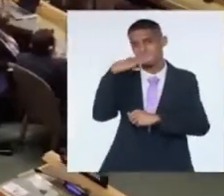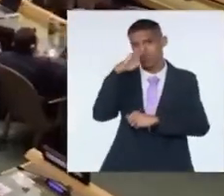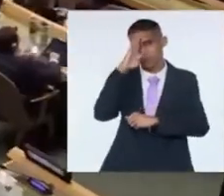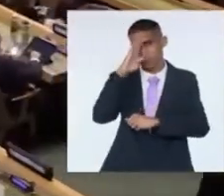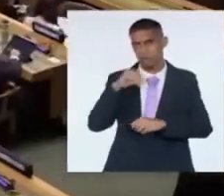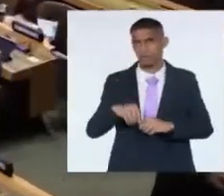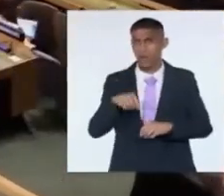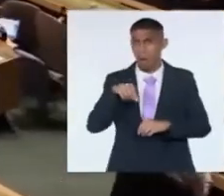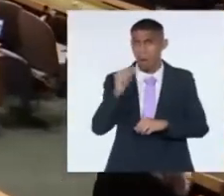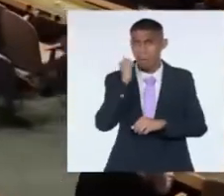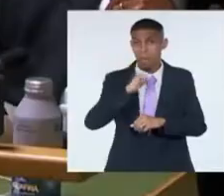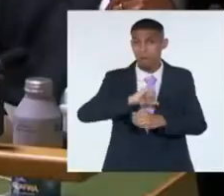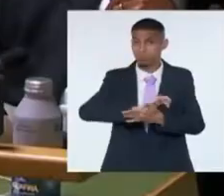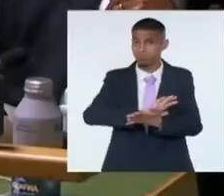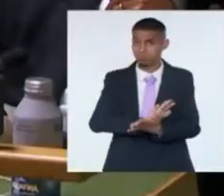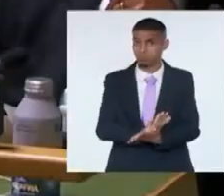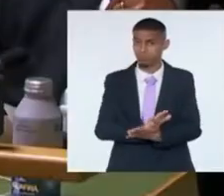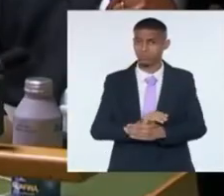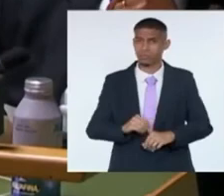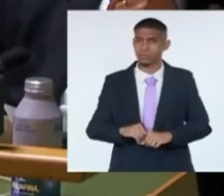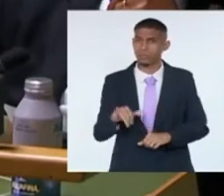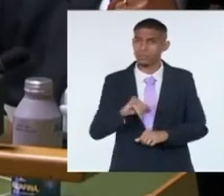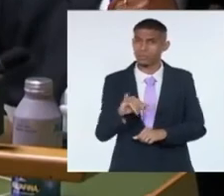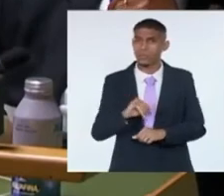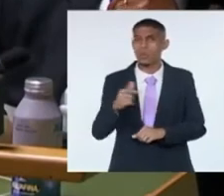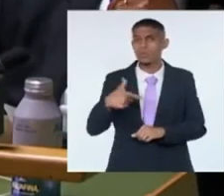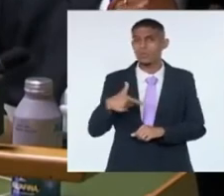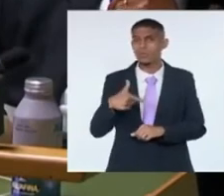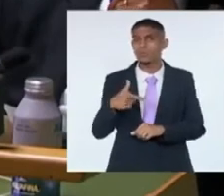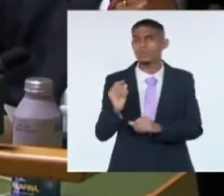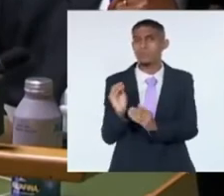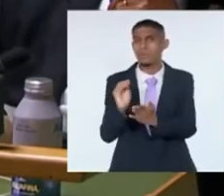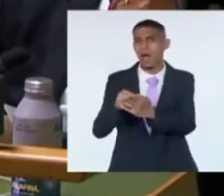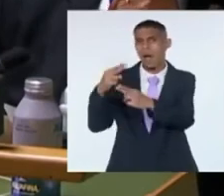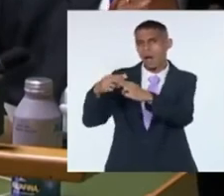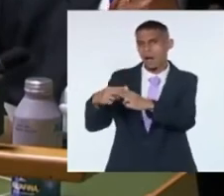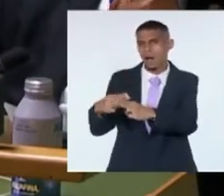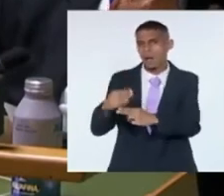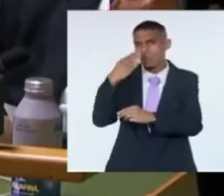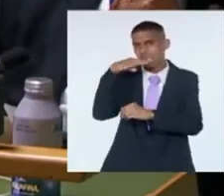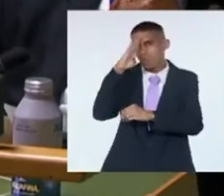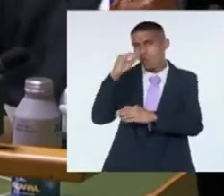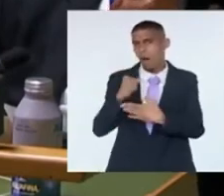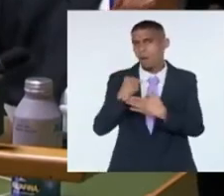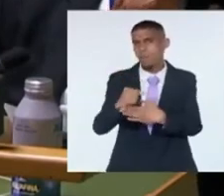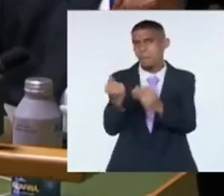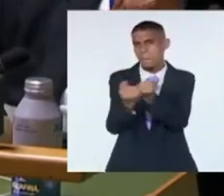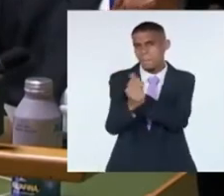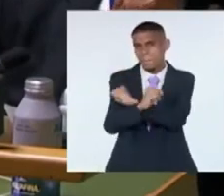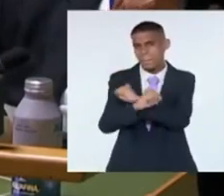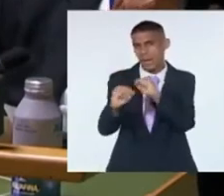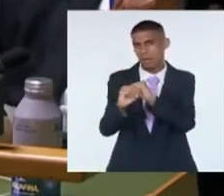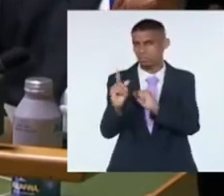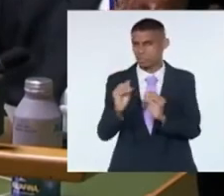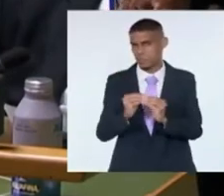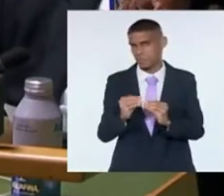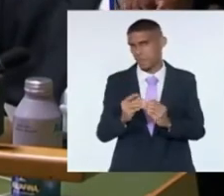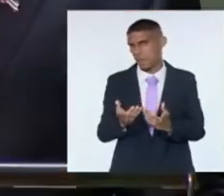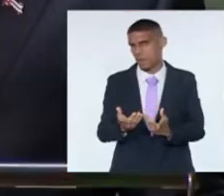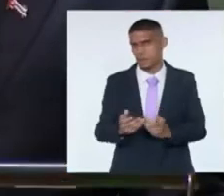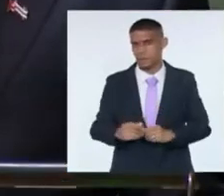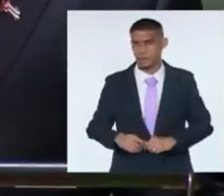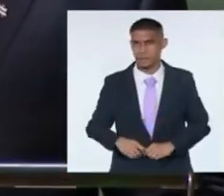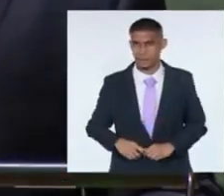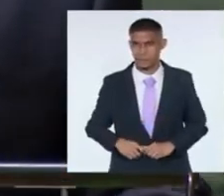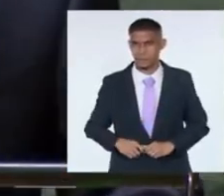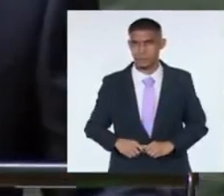recrudecida y también la injustificada inclusión de Cuba en la lista unilateral de Estados supuestamente pa del